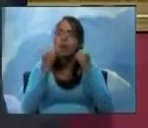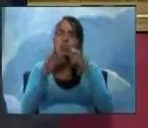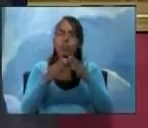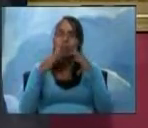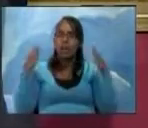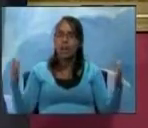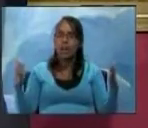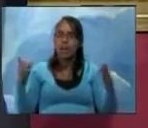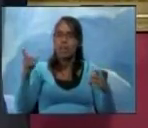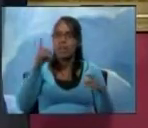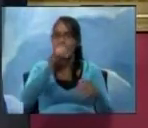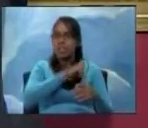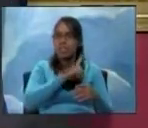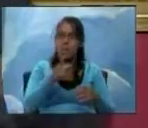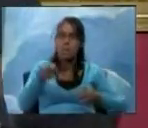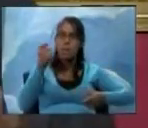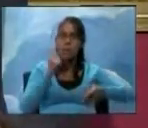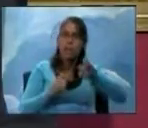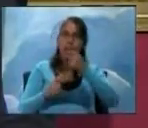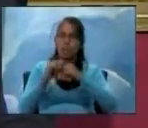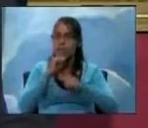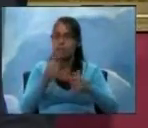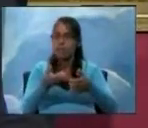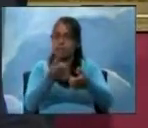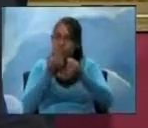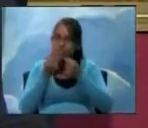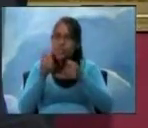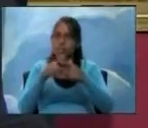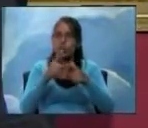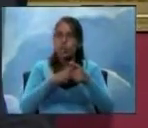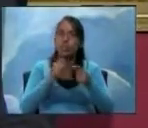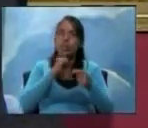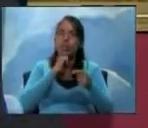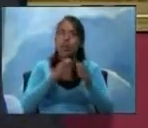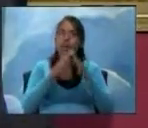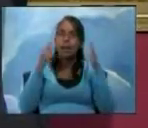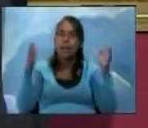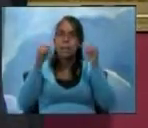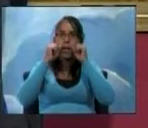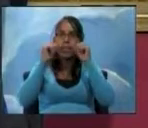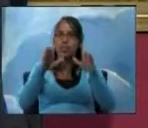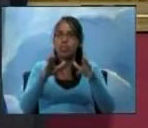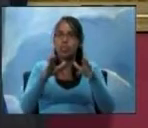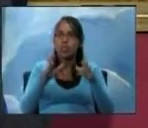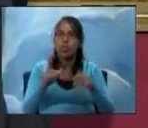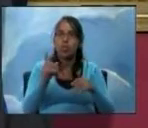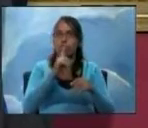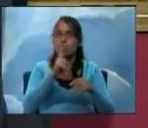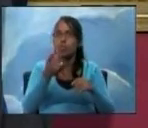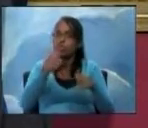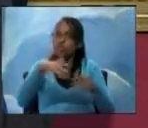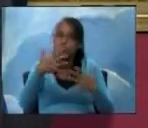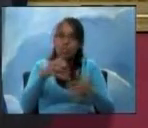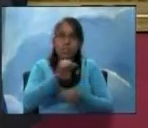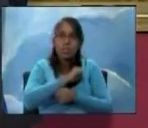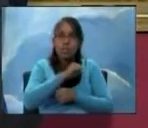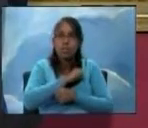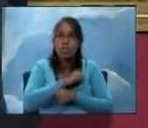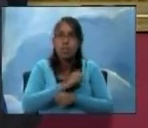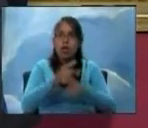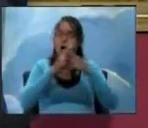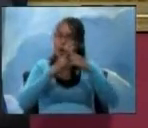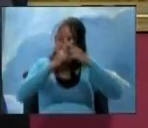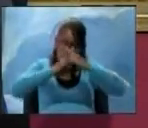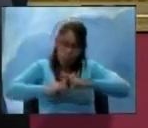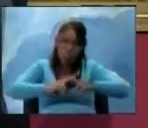cantidad de pescado que habían sacado. Entonces es una gran bendición. No te intimides, honre a